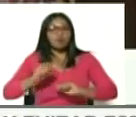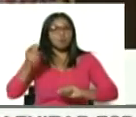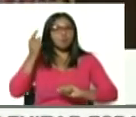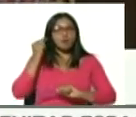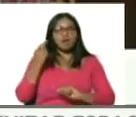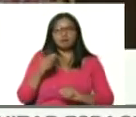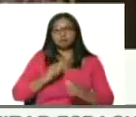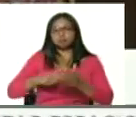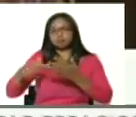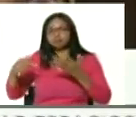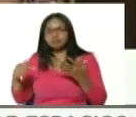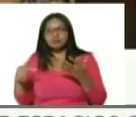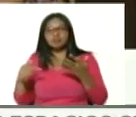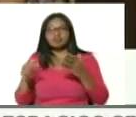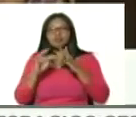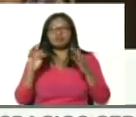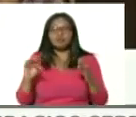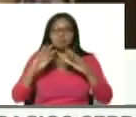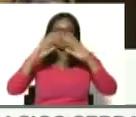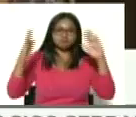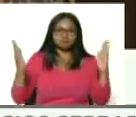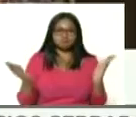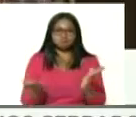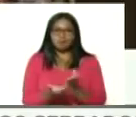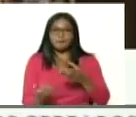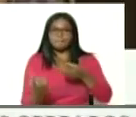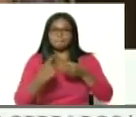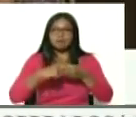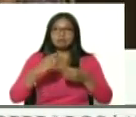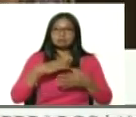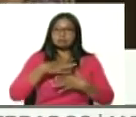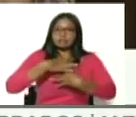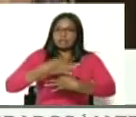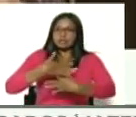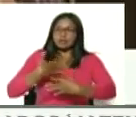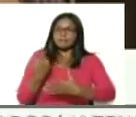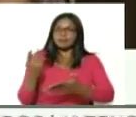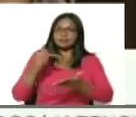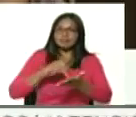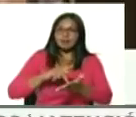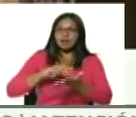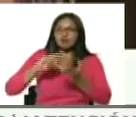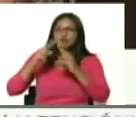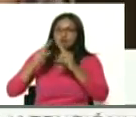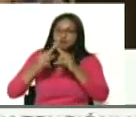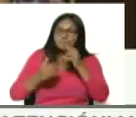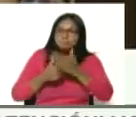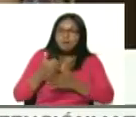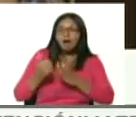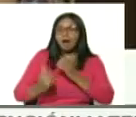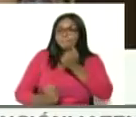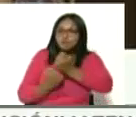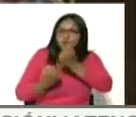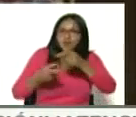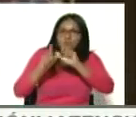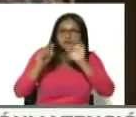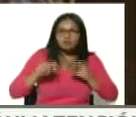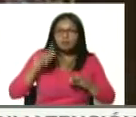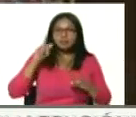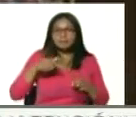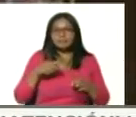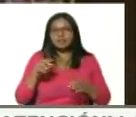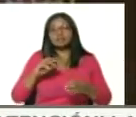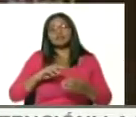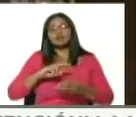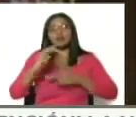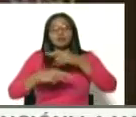movimientos del poder popular a nivel mundial, que han manifestado su interés de conocer más, de apoyar más y de encontrarse con la